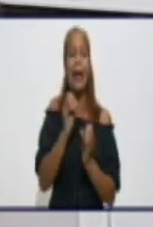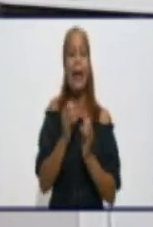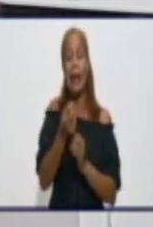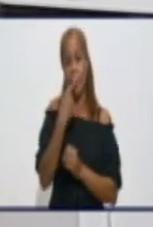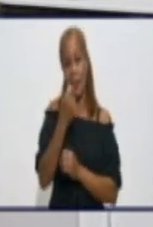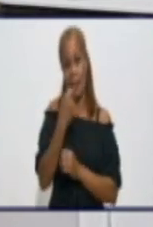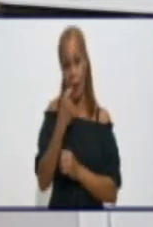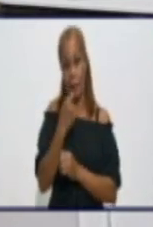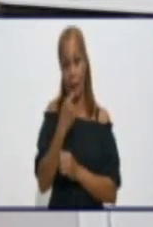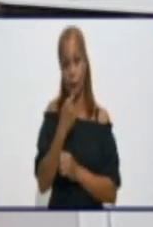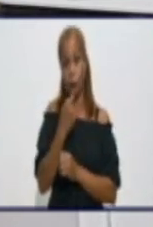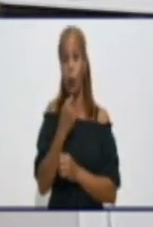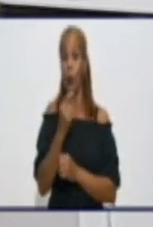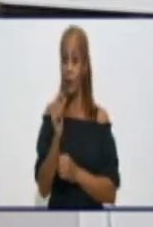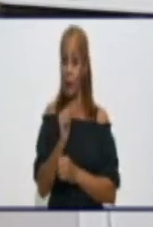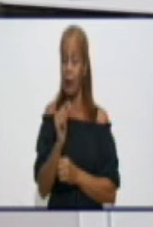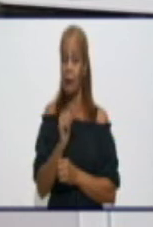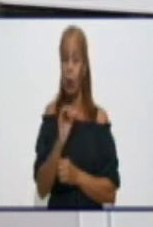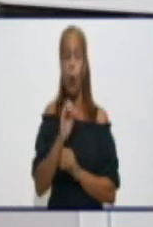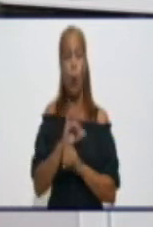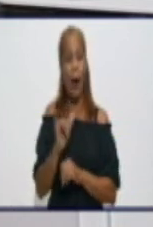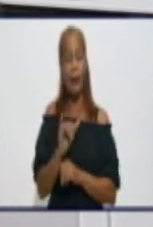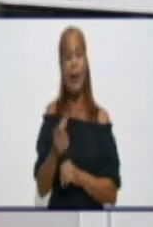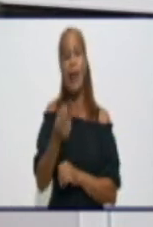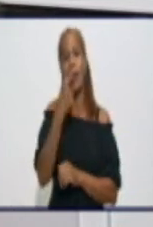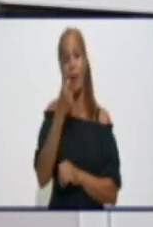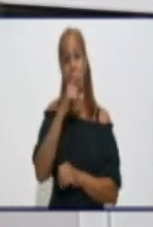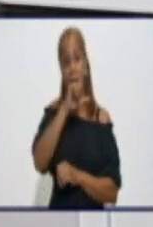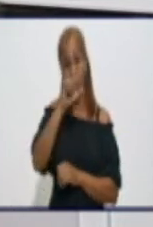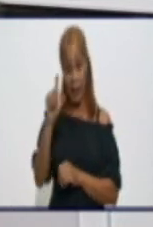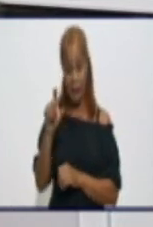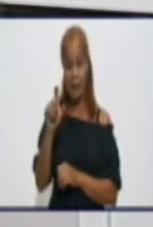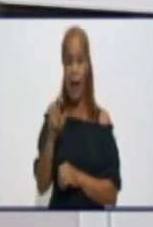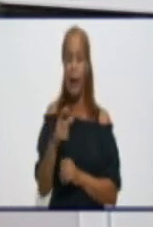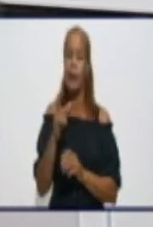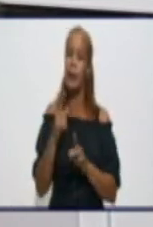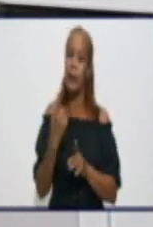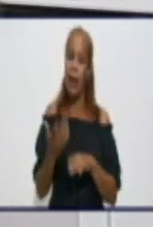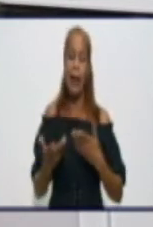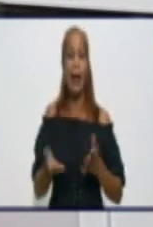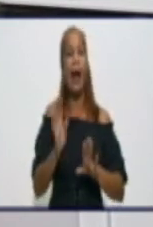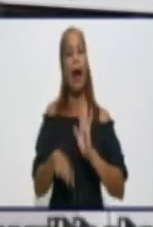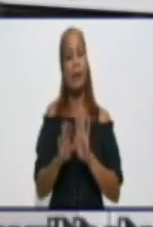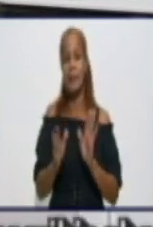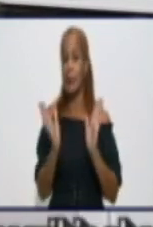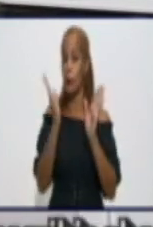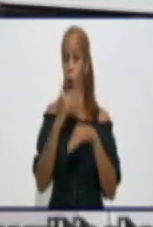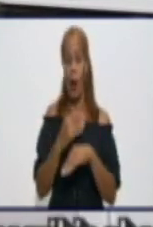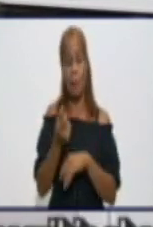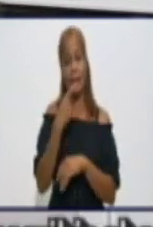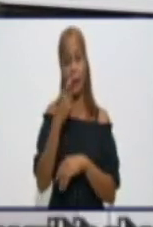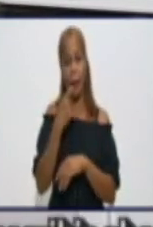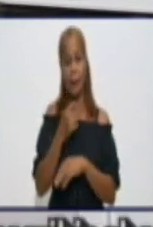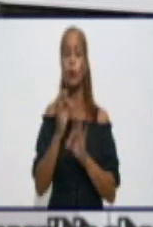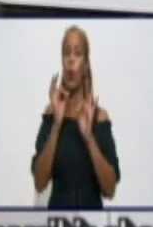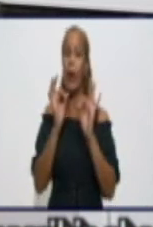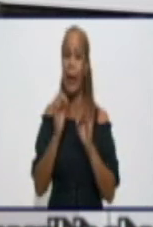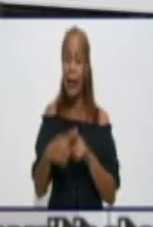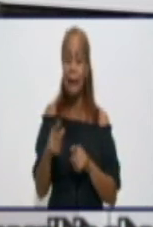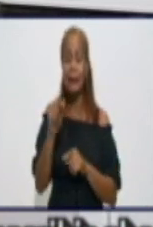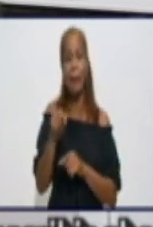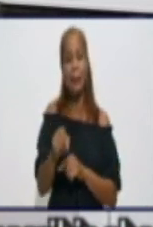tenemos, a la farmacia piloto en la ciudad de Bayamo, o a la de Ciro Redondo o Rosa la Bayamesa. Son los mismos que están